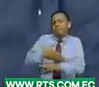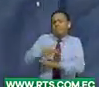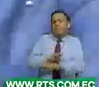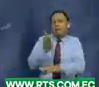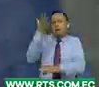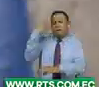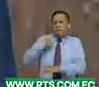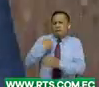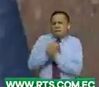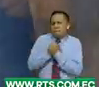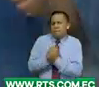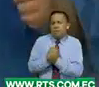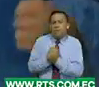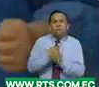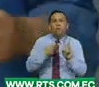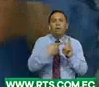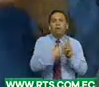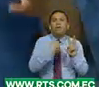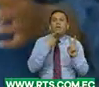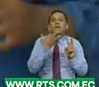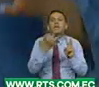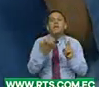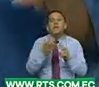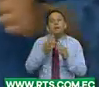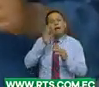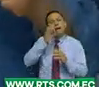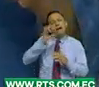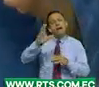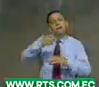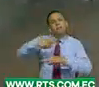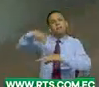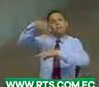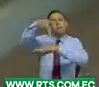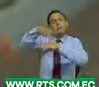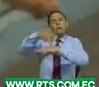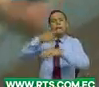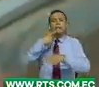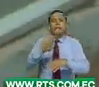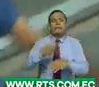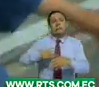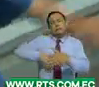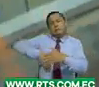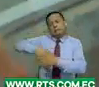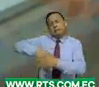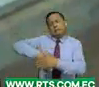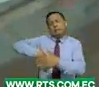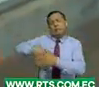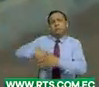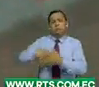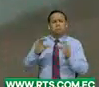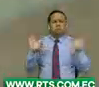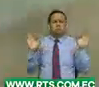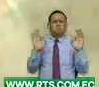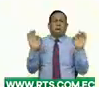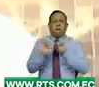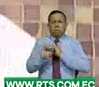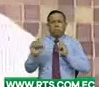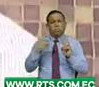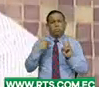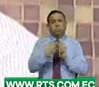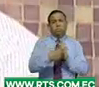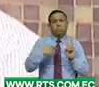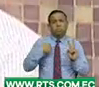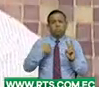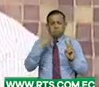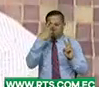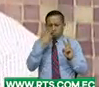ellos quieren ser cantantes profesionales y aseguran que los obstáculos para lograr sus sueños no existen mientras dejamos la vida y la salud